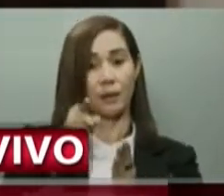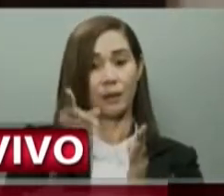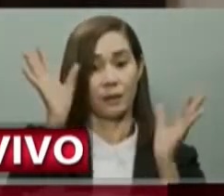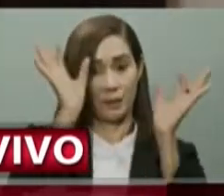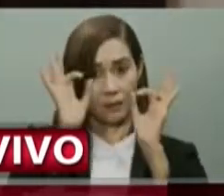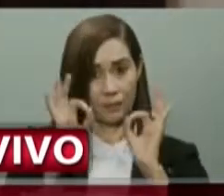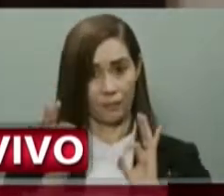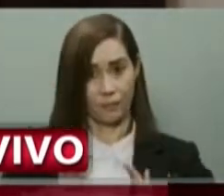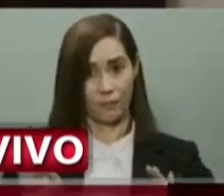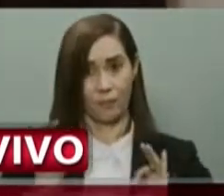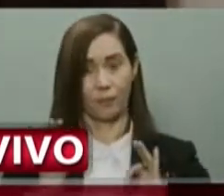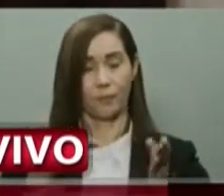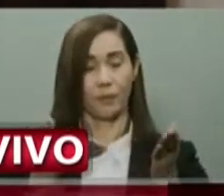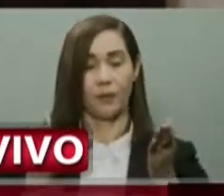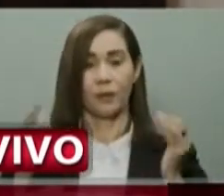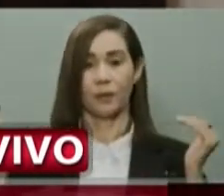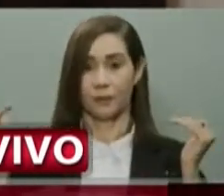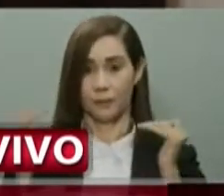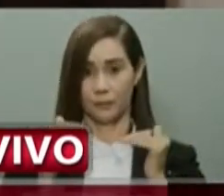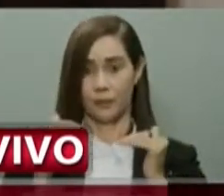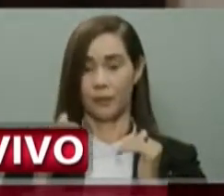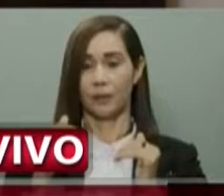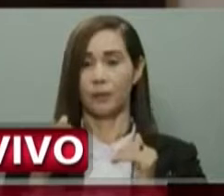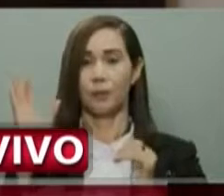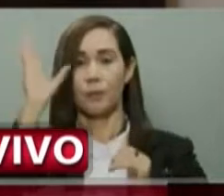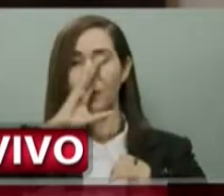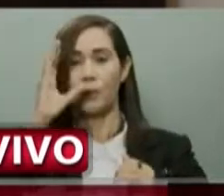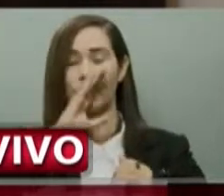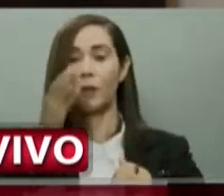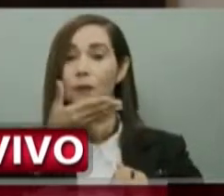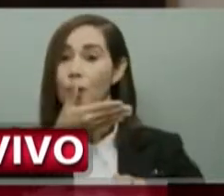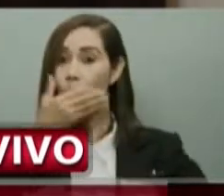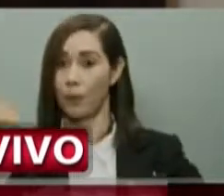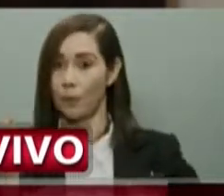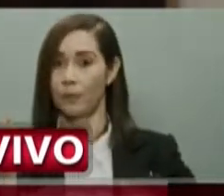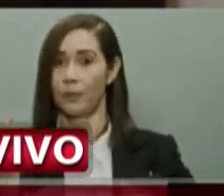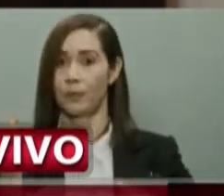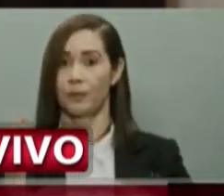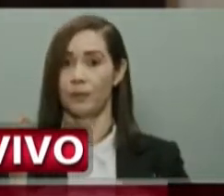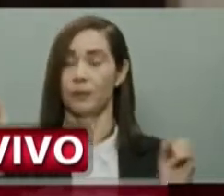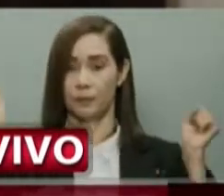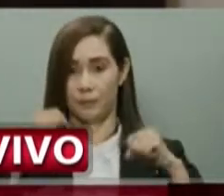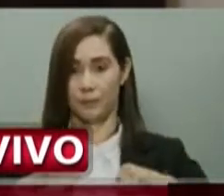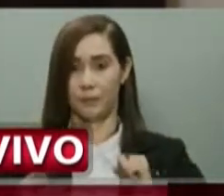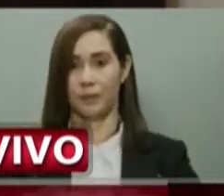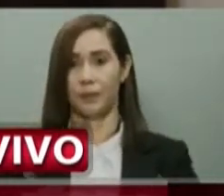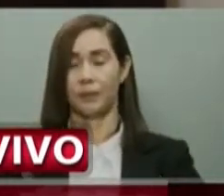de manera multidireccional y consiguiendo el mejor impacto posible.